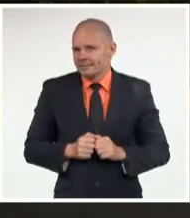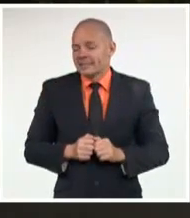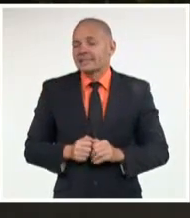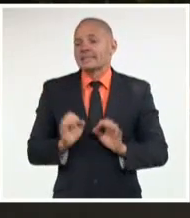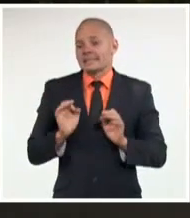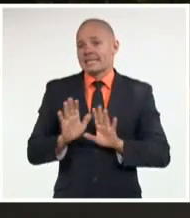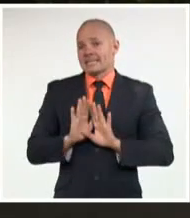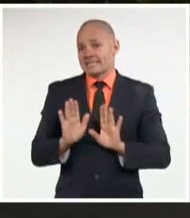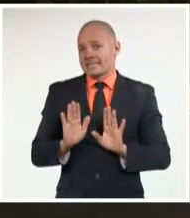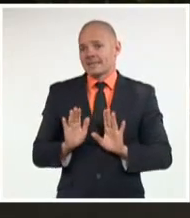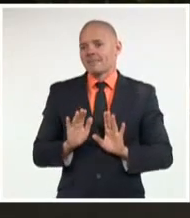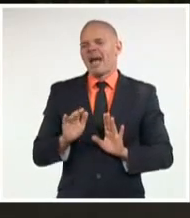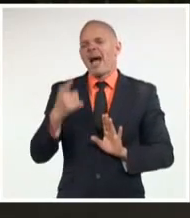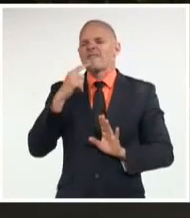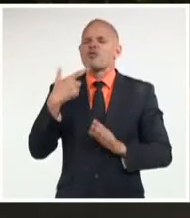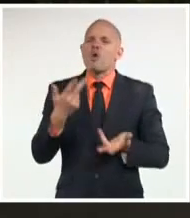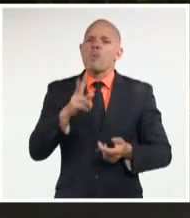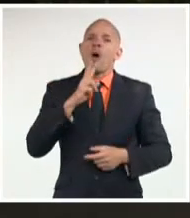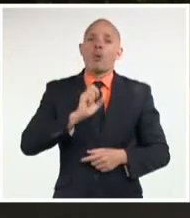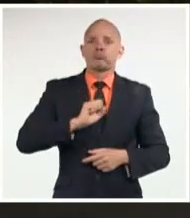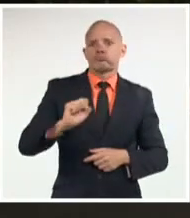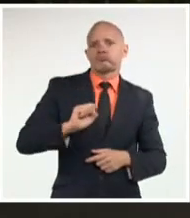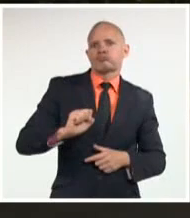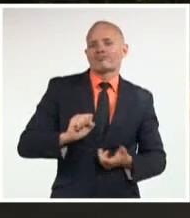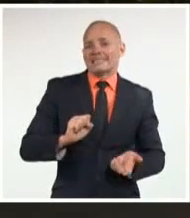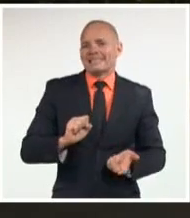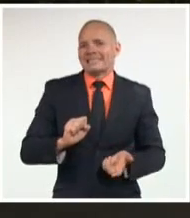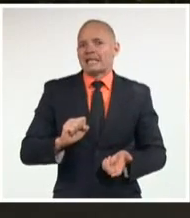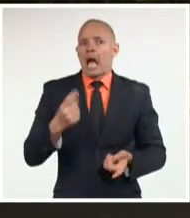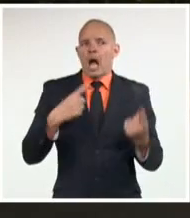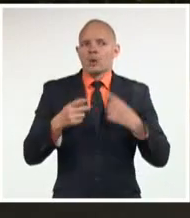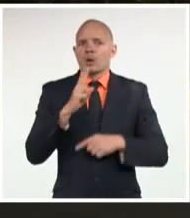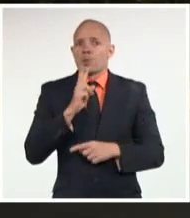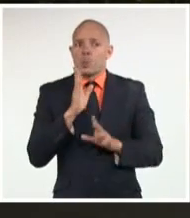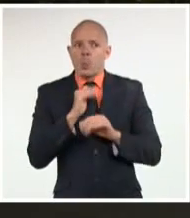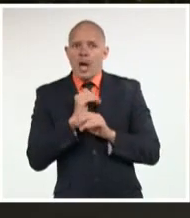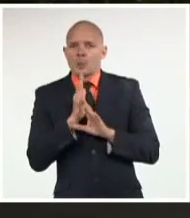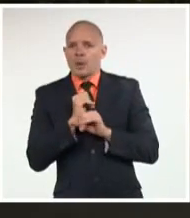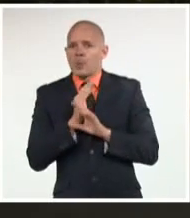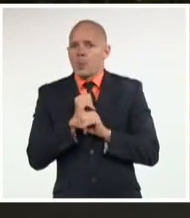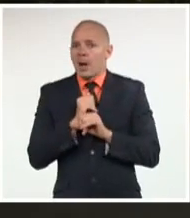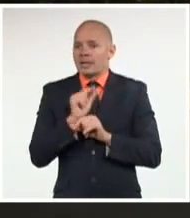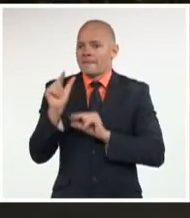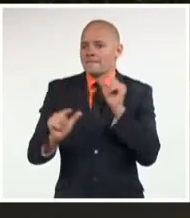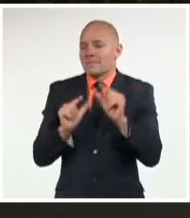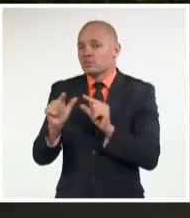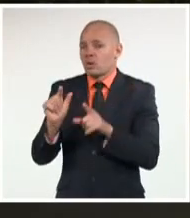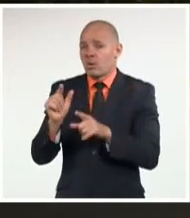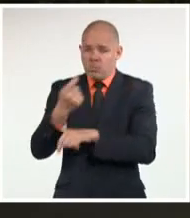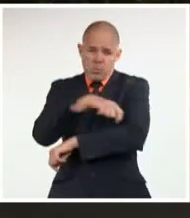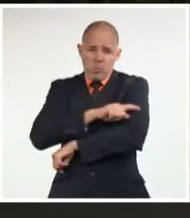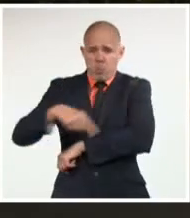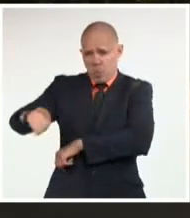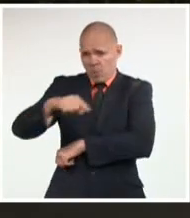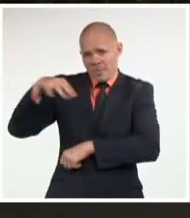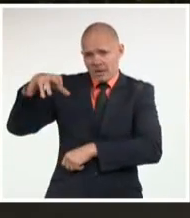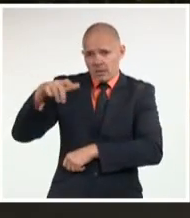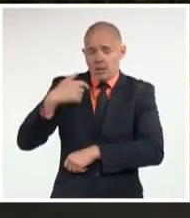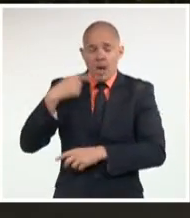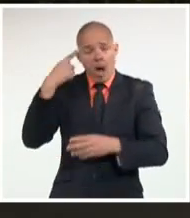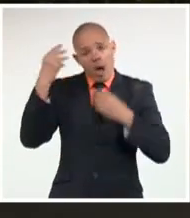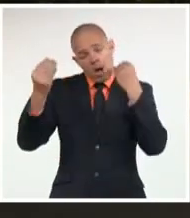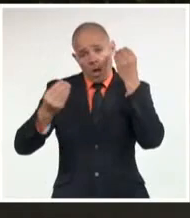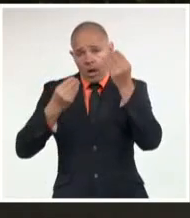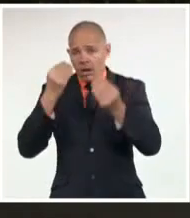es precisamente el abasto de agua, tema que suscita preocupaciones entre los vueltabajeros y que se vio severamente